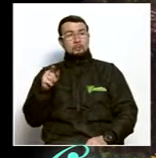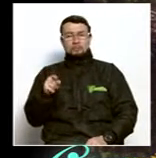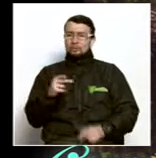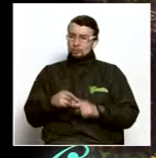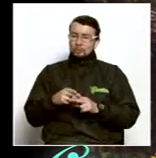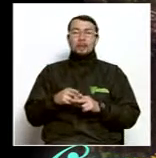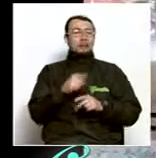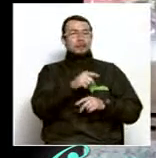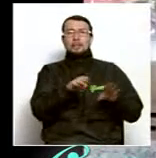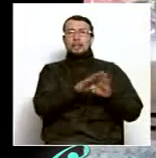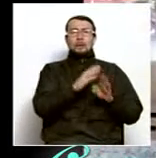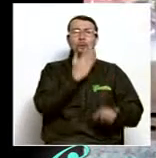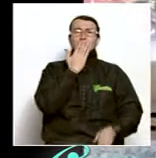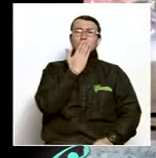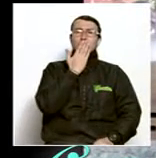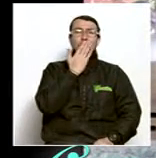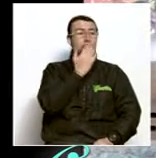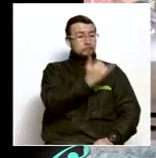Embera Chamí,